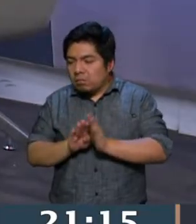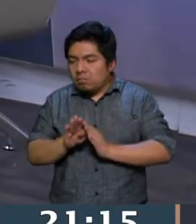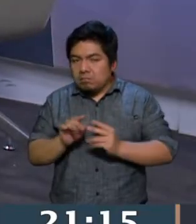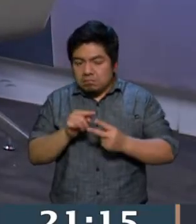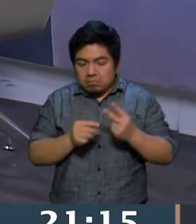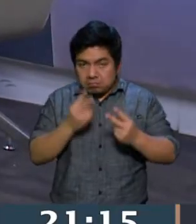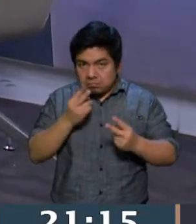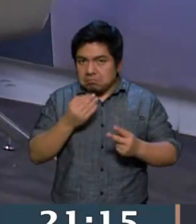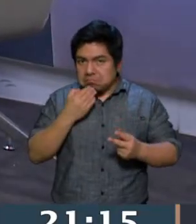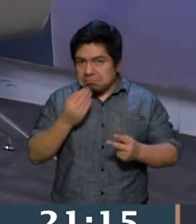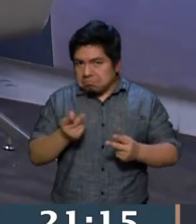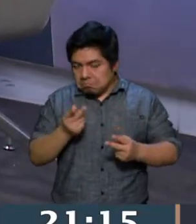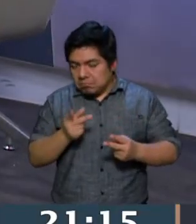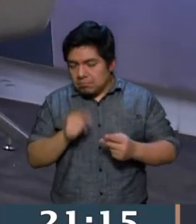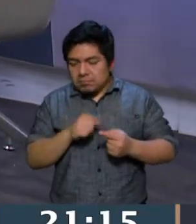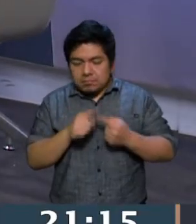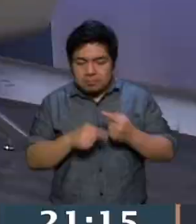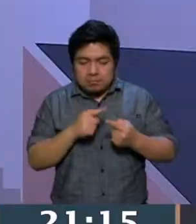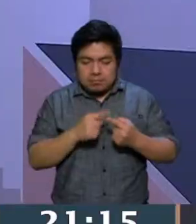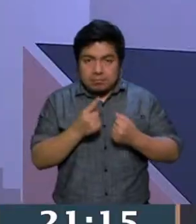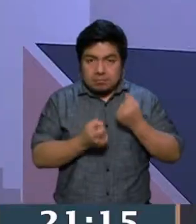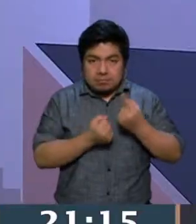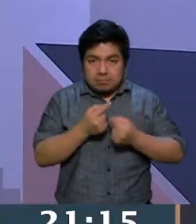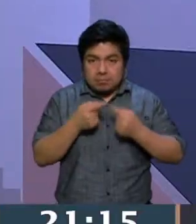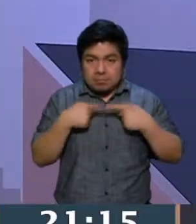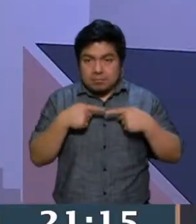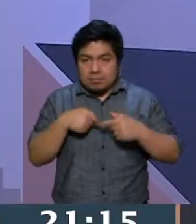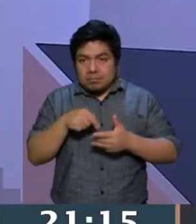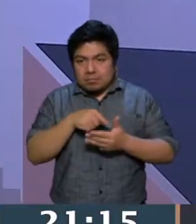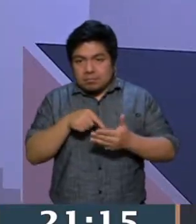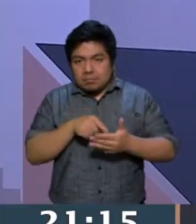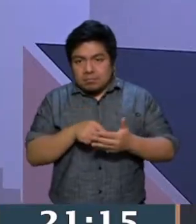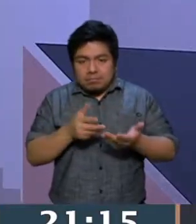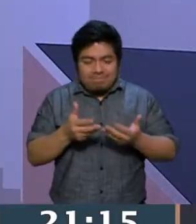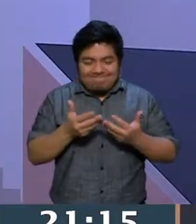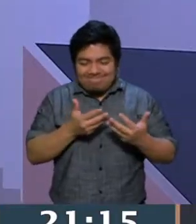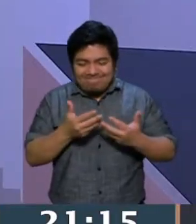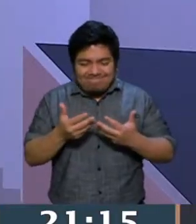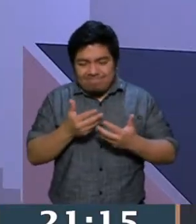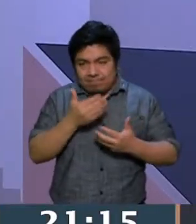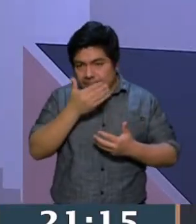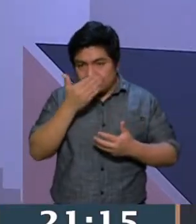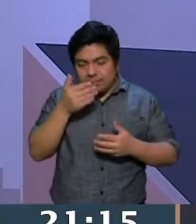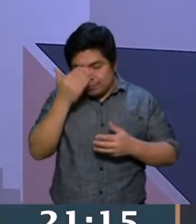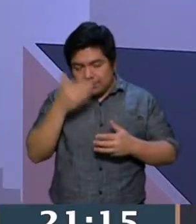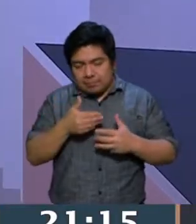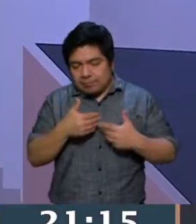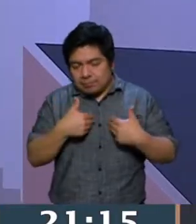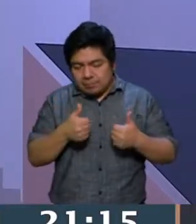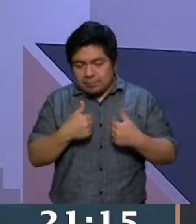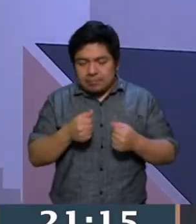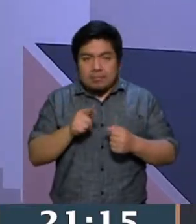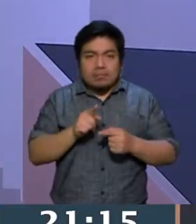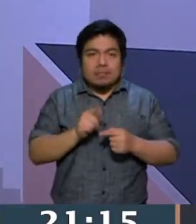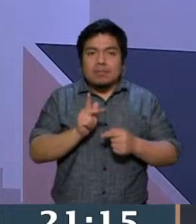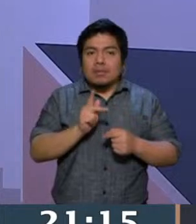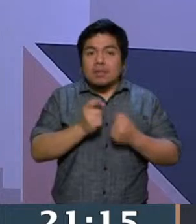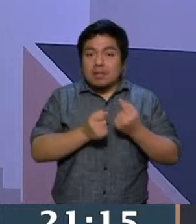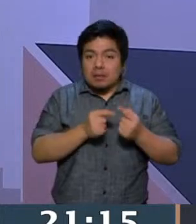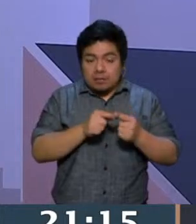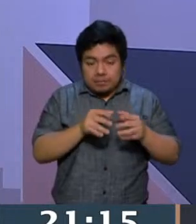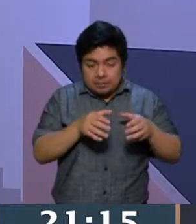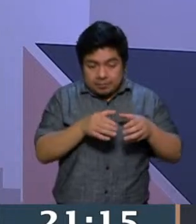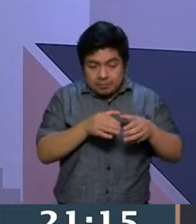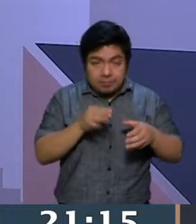preguntas. Sí, porque a veces los que estamos en estos rollos ya asumimos que todo el mundo entiende términos y no. El espacio fiscal